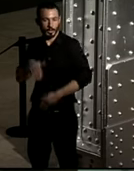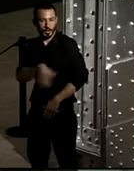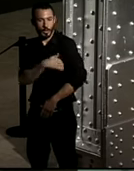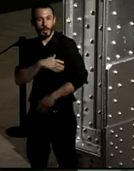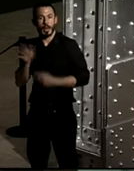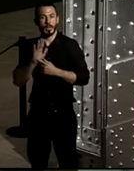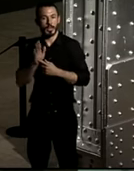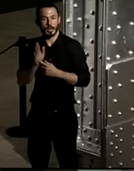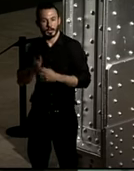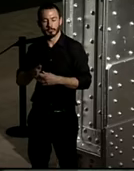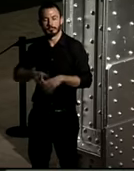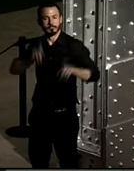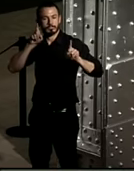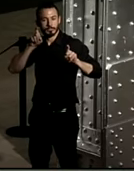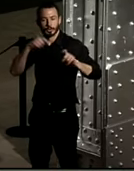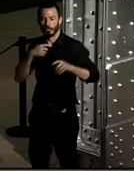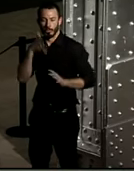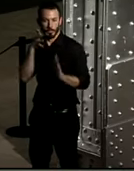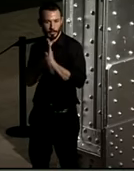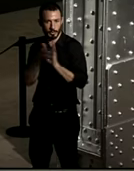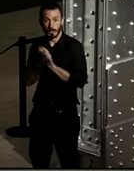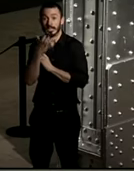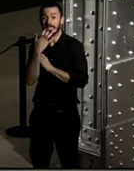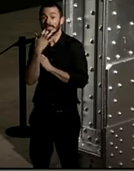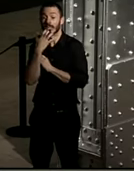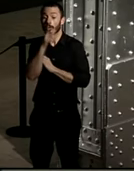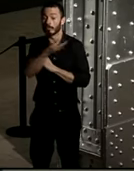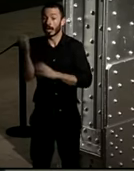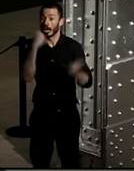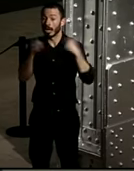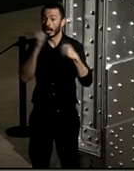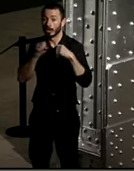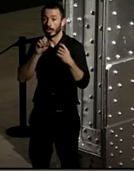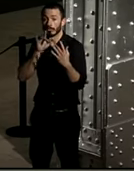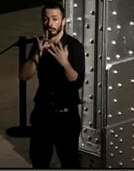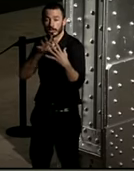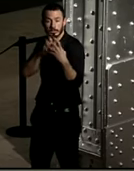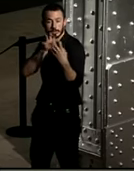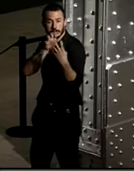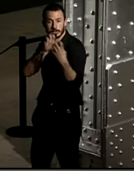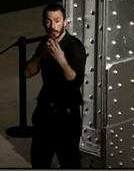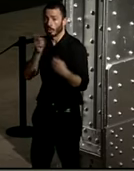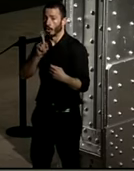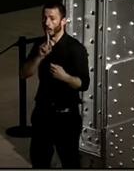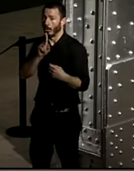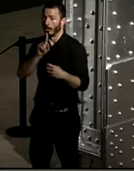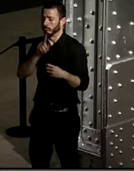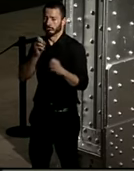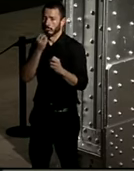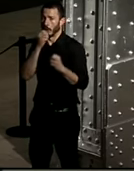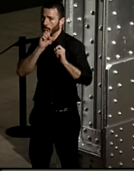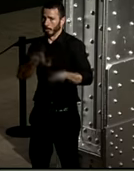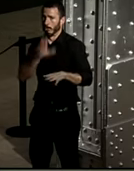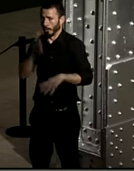otra cosa. Porque además vais a sufrir mucho, como no trabajéis íntimamente y sinceramente y francamente con los